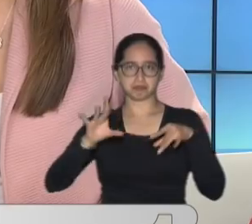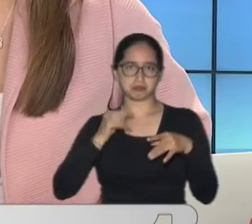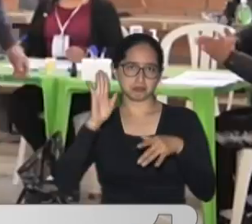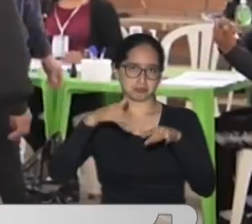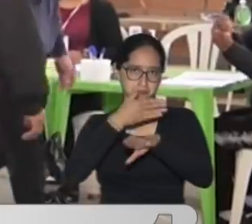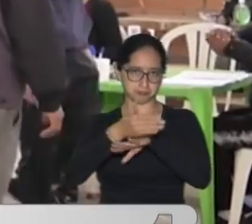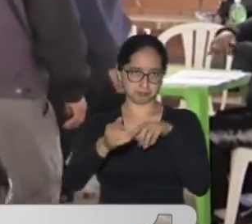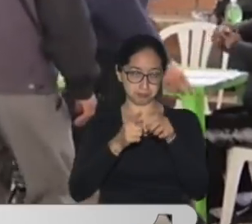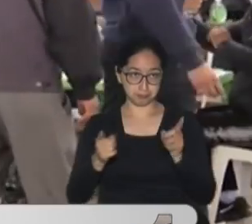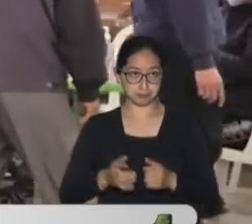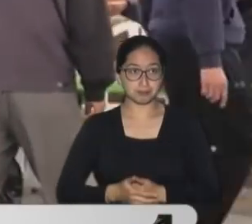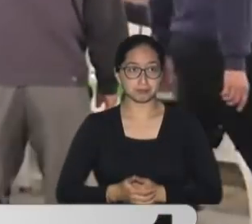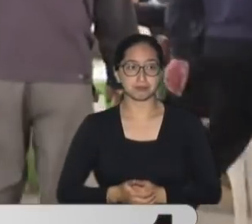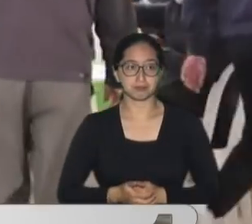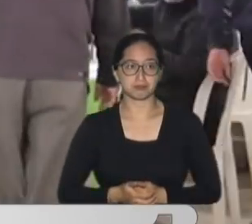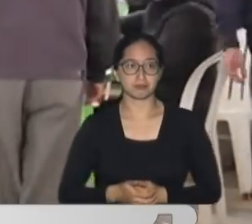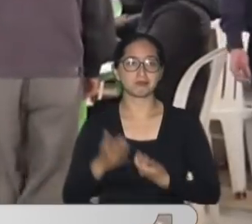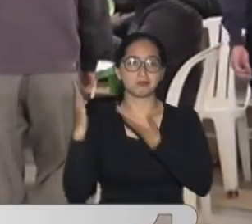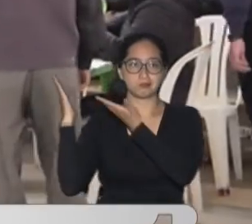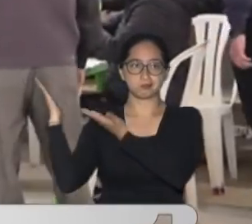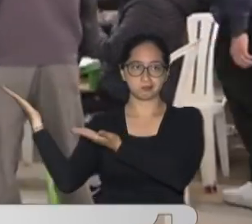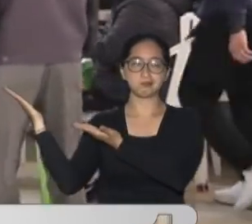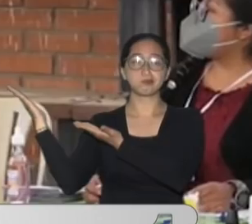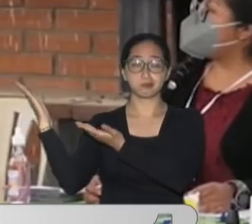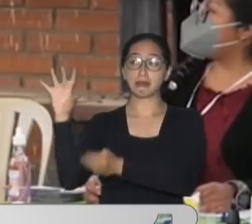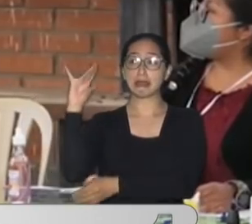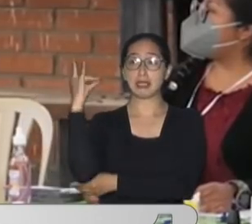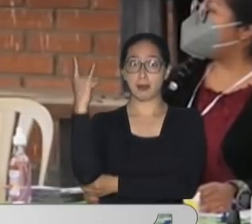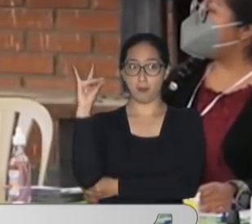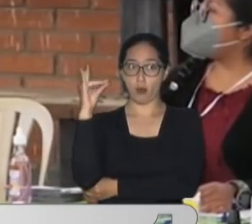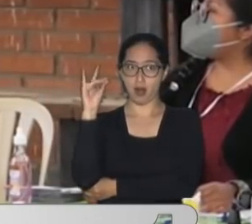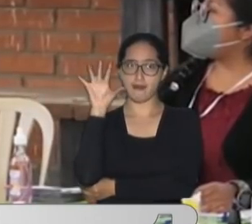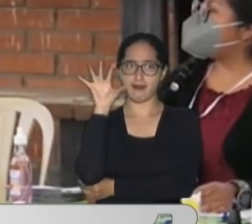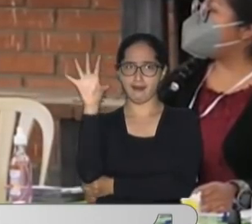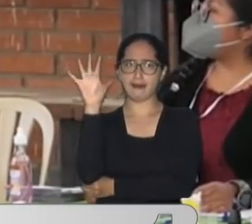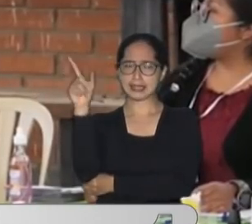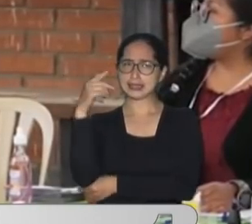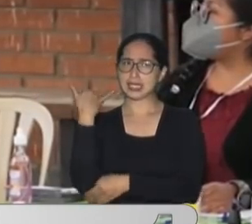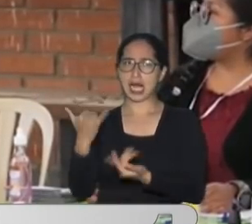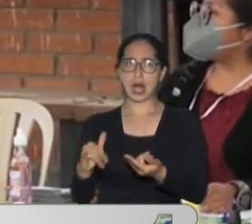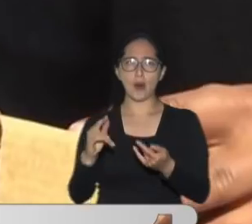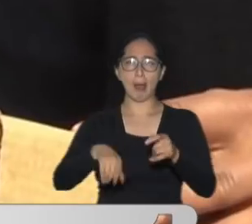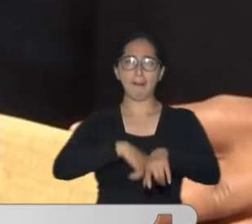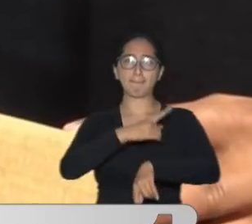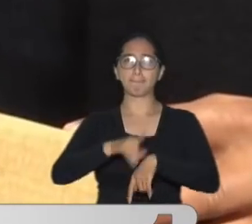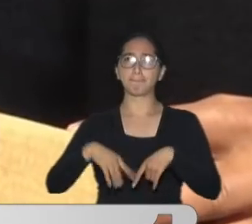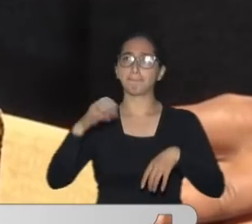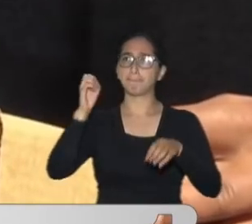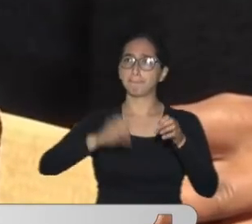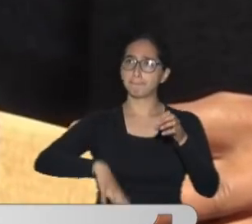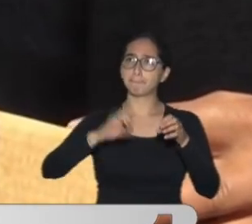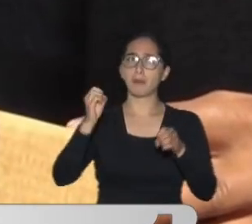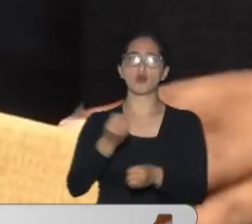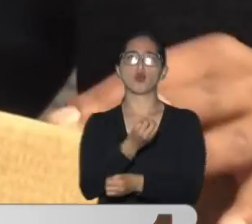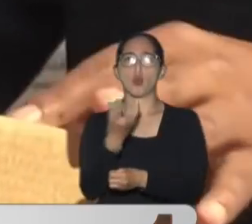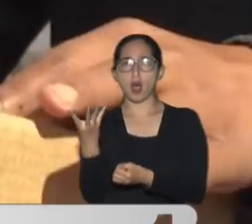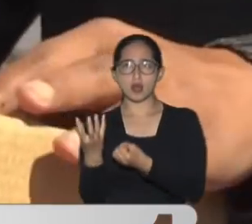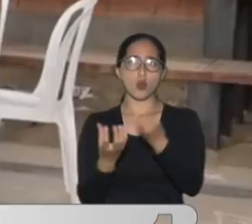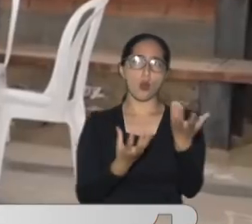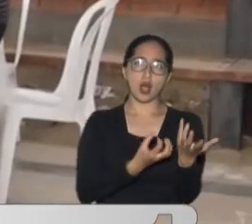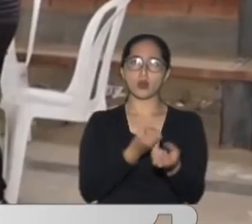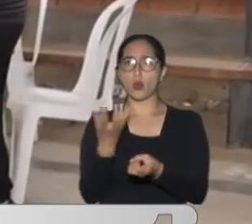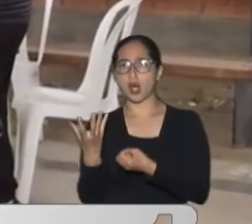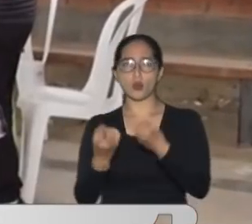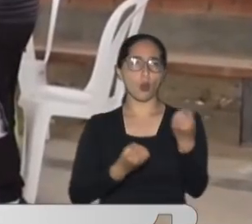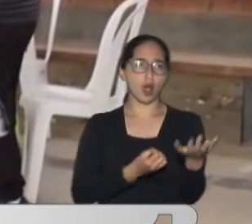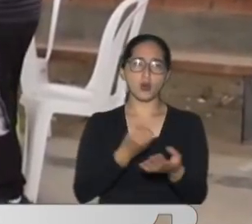CMI. Hay expectativa en Bolivia por el lento conteo de votos tras 12 horas desde que se cerraron las